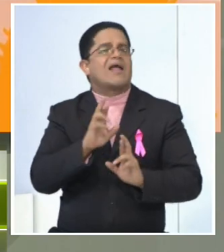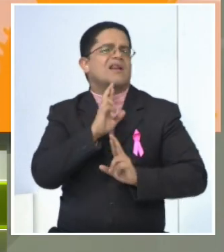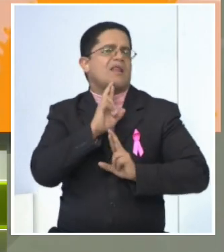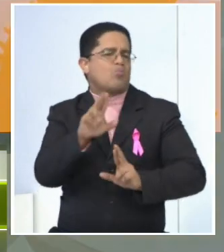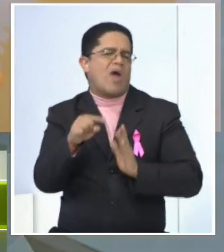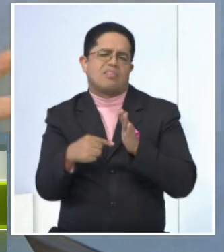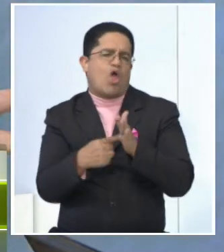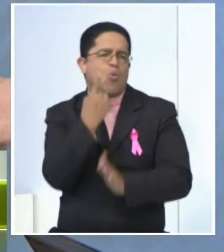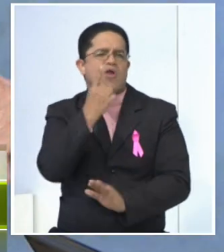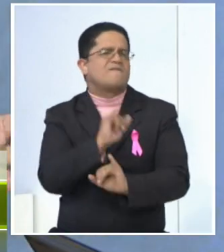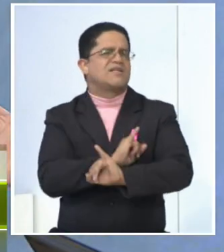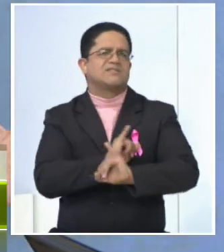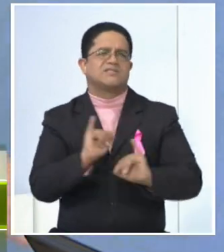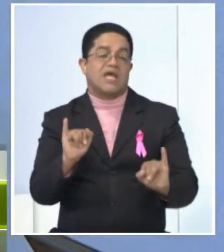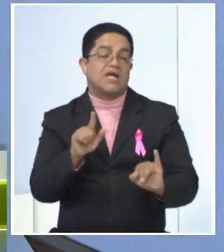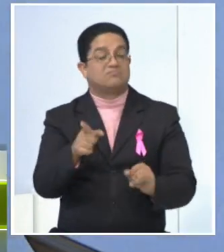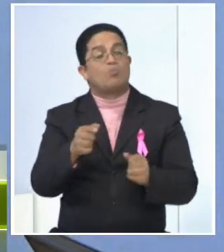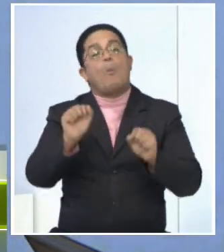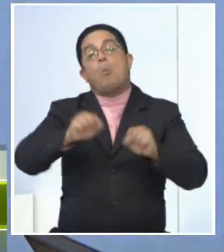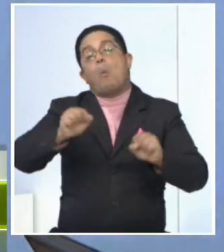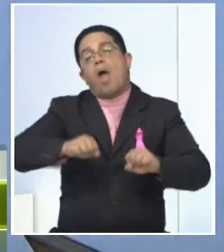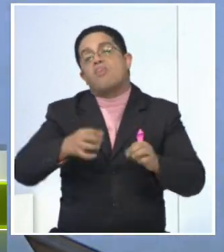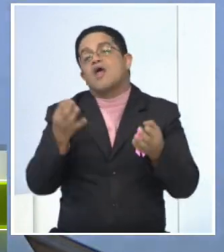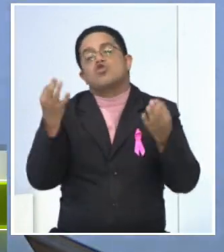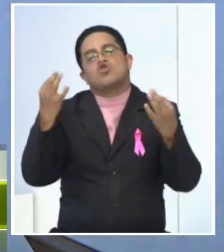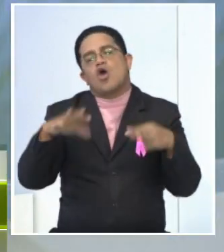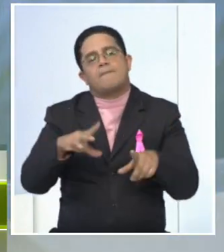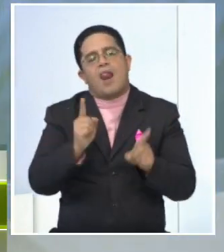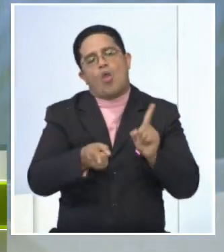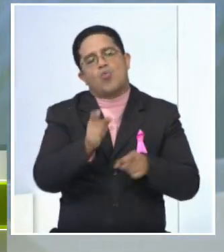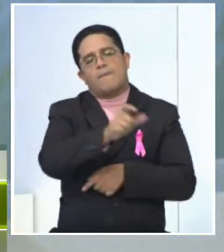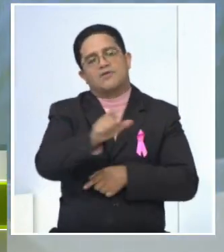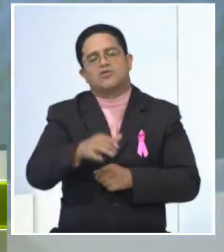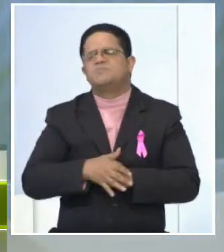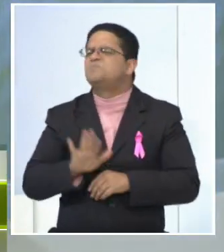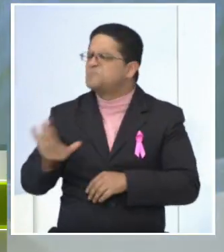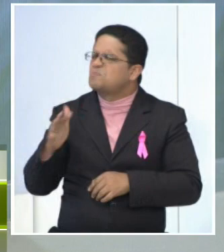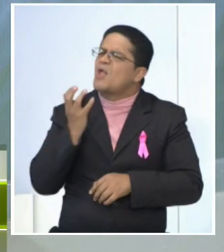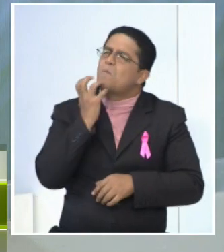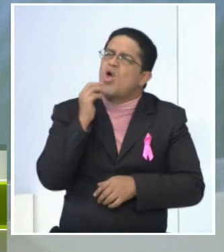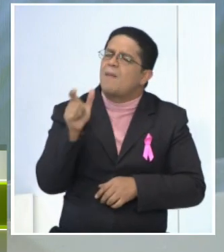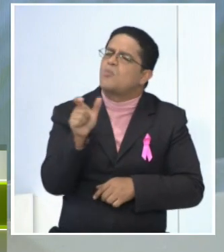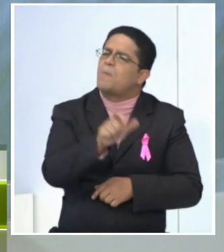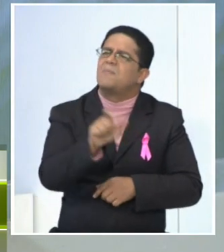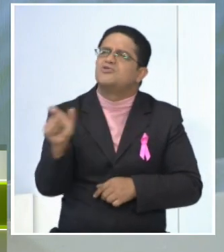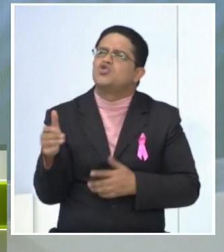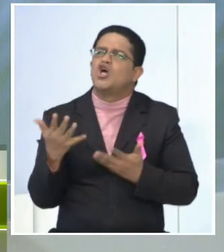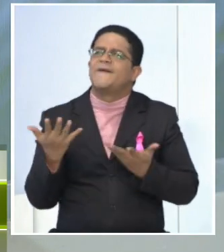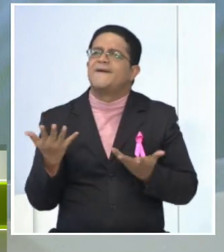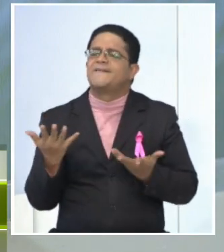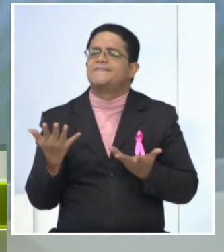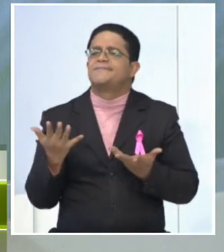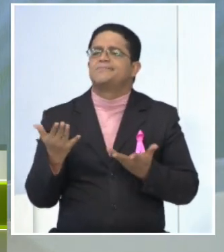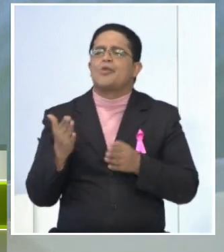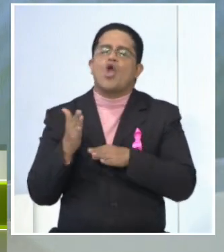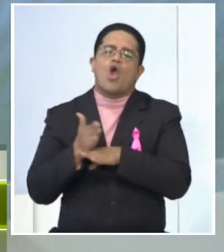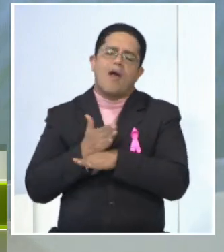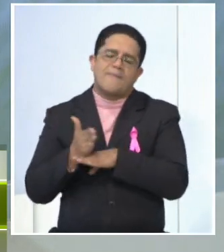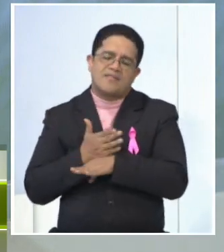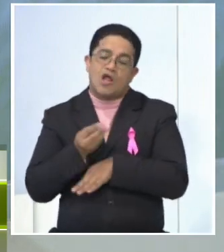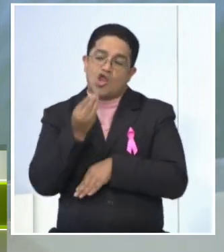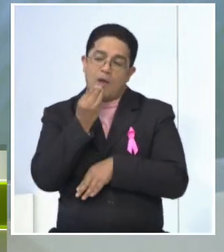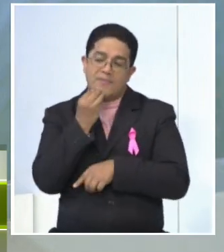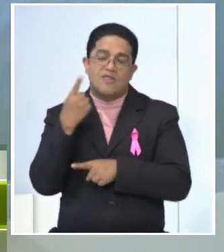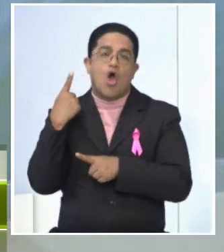dio una vez y ya, y eso pudiera ser normal en algunos pacientes. Y por ejemplo, una persona puede estar compartiendo el alimento